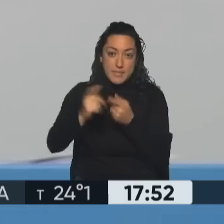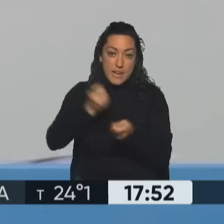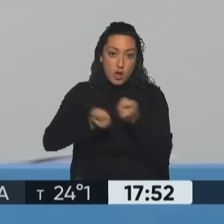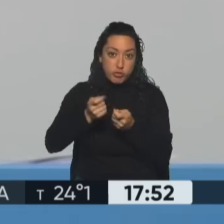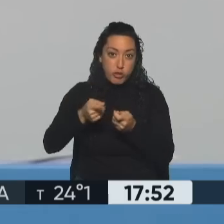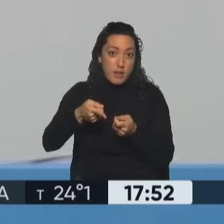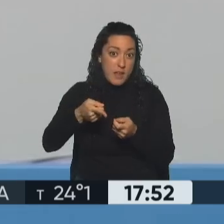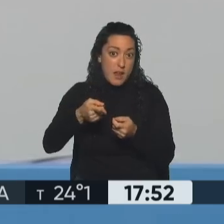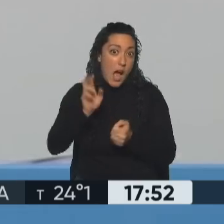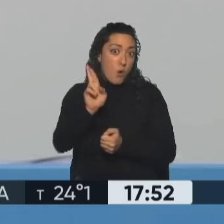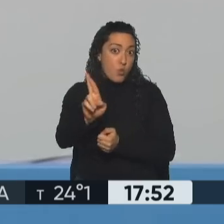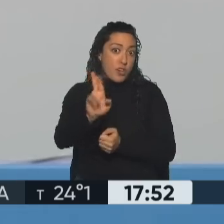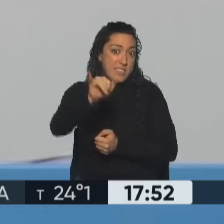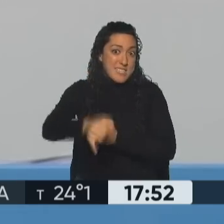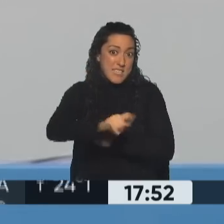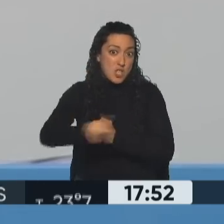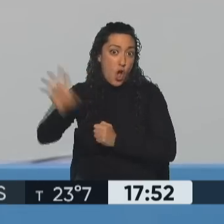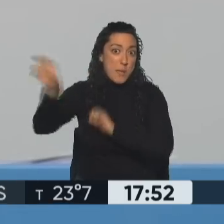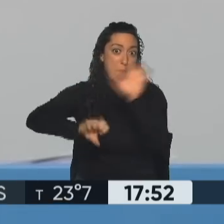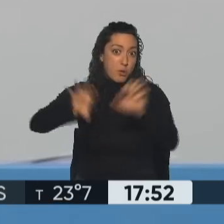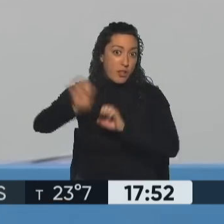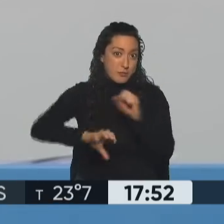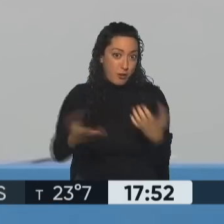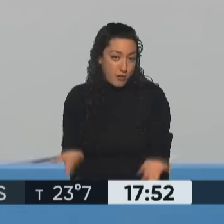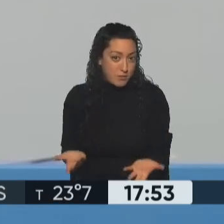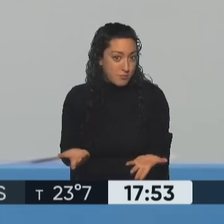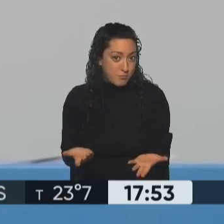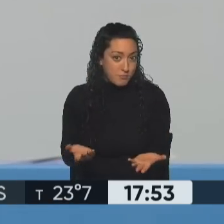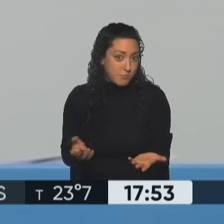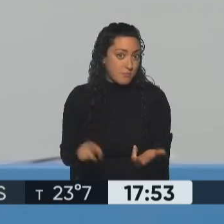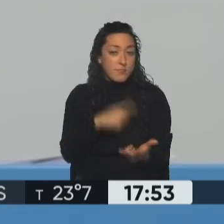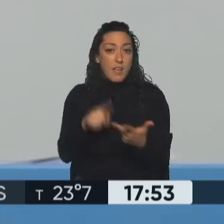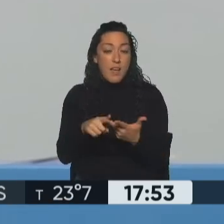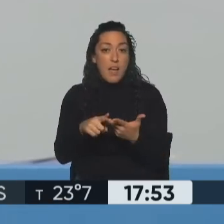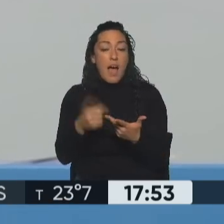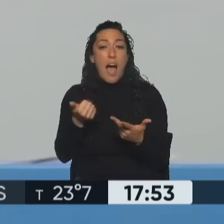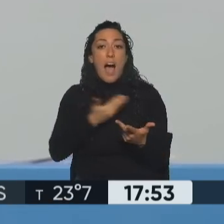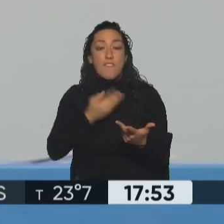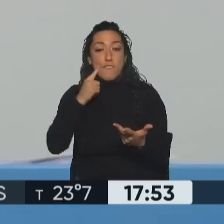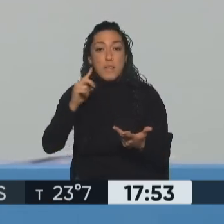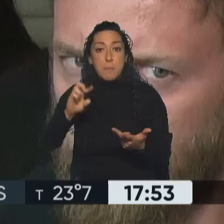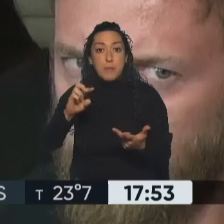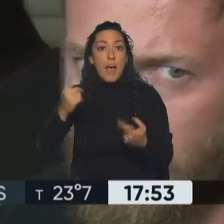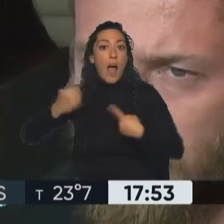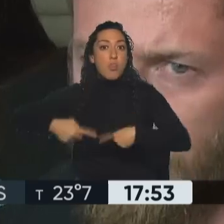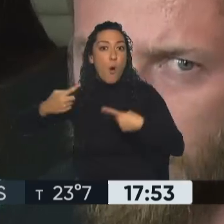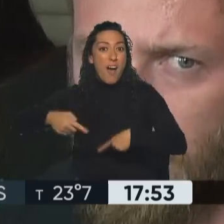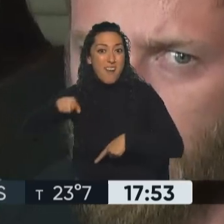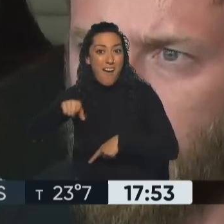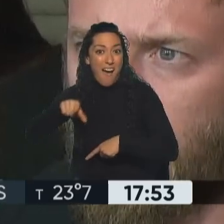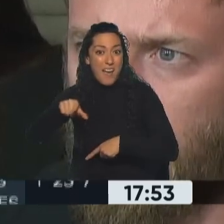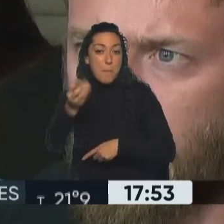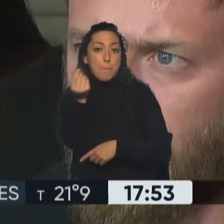autoriza las importaciones. AFIP en la aduana, porque es la que fija los